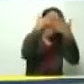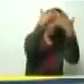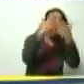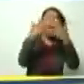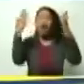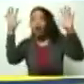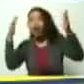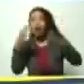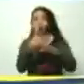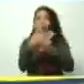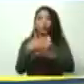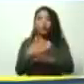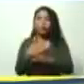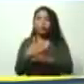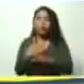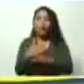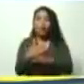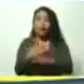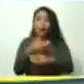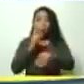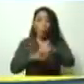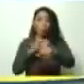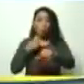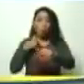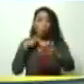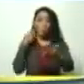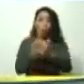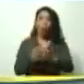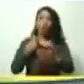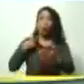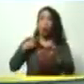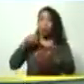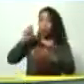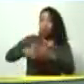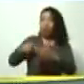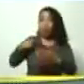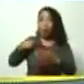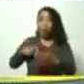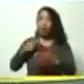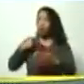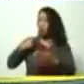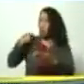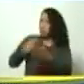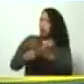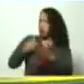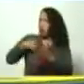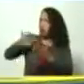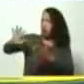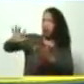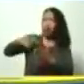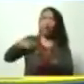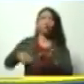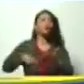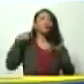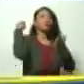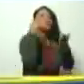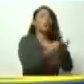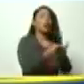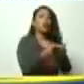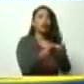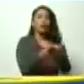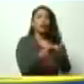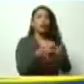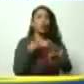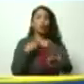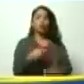y cuando venía el momento de pagar saco yo mi tarjeta pago yo pum pongo mi